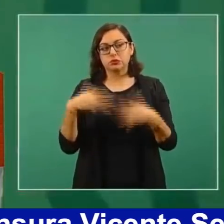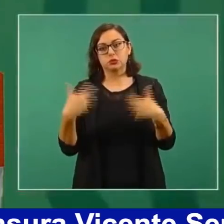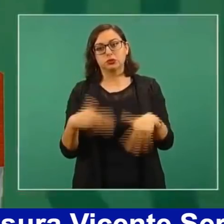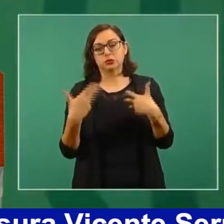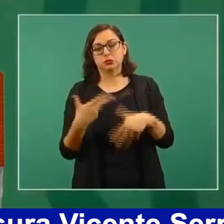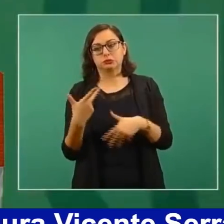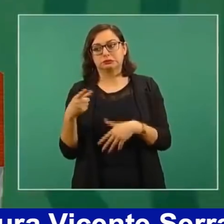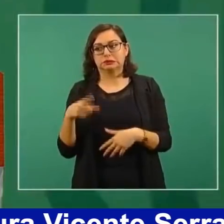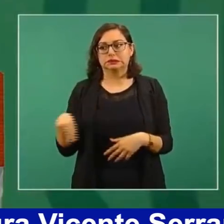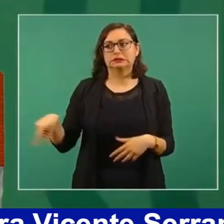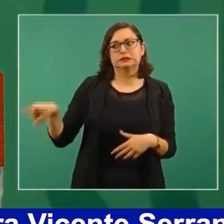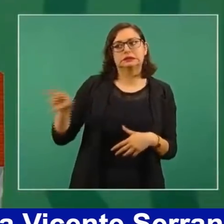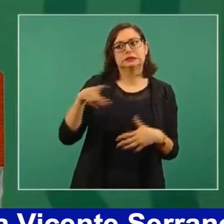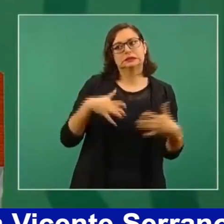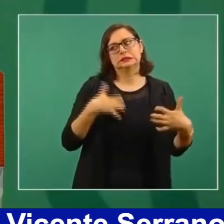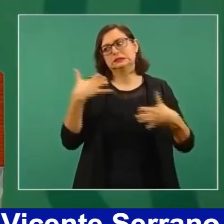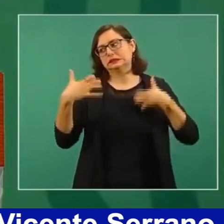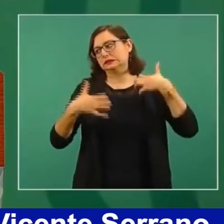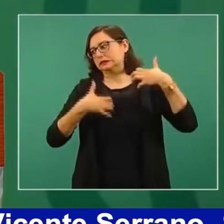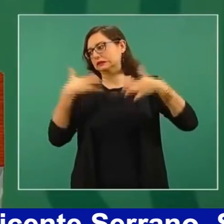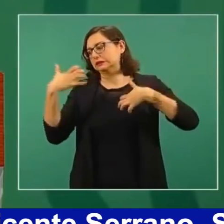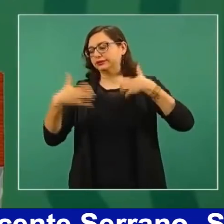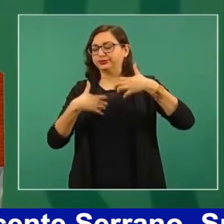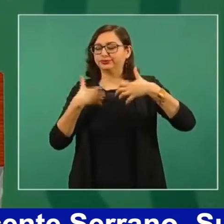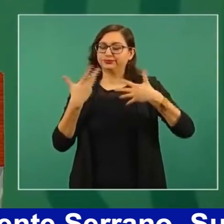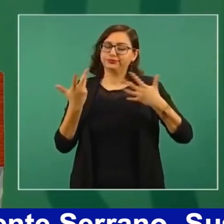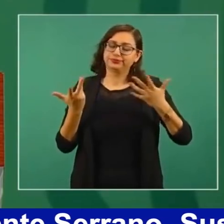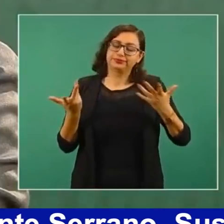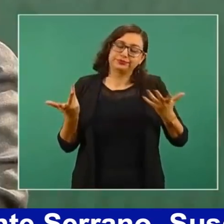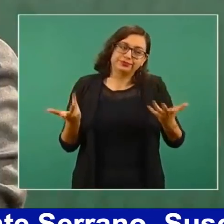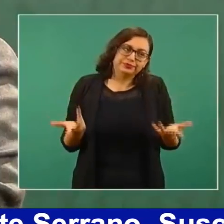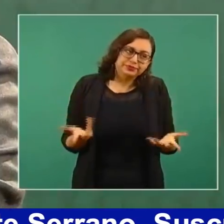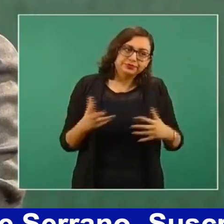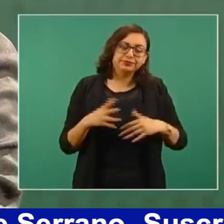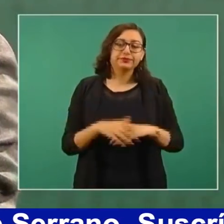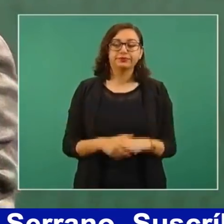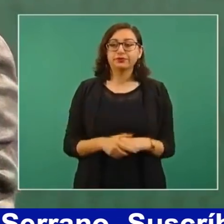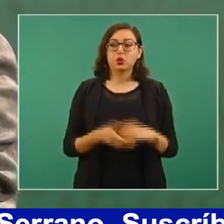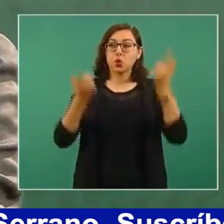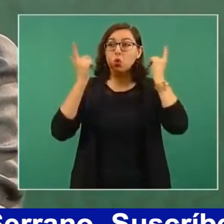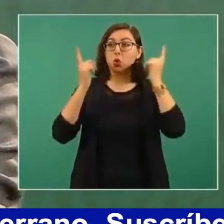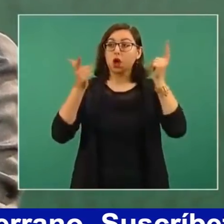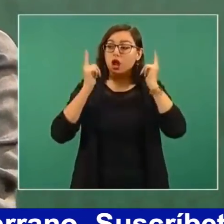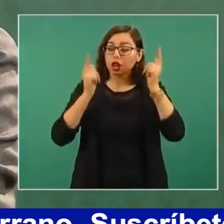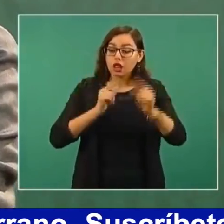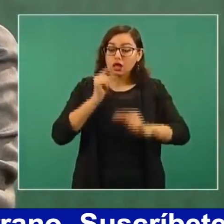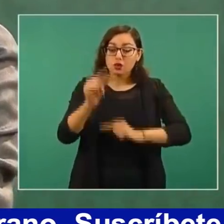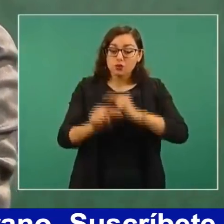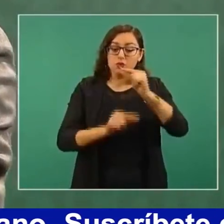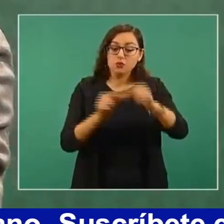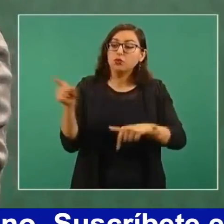se vaya entendiendo. Tenemos que proteger la hacienda pública, tenemos que defender